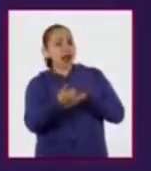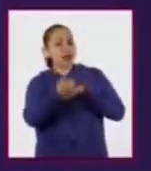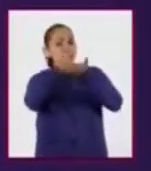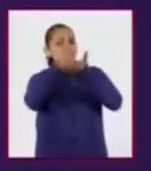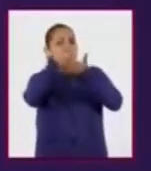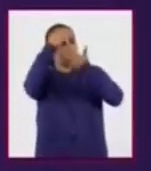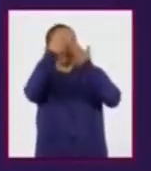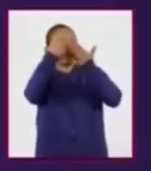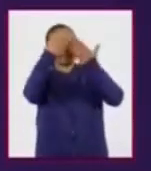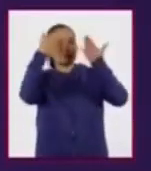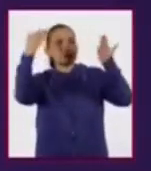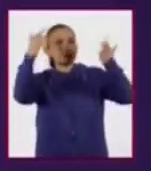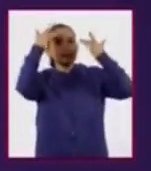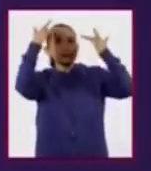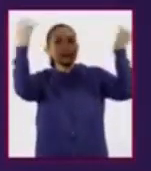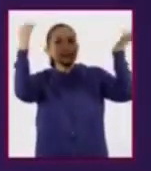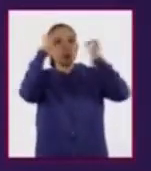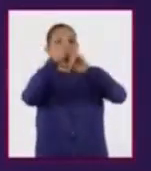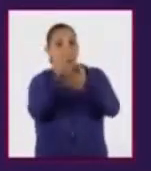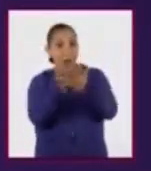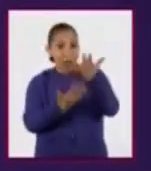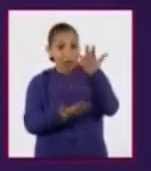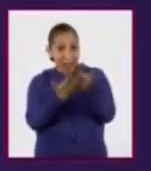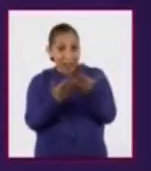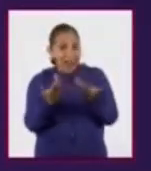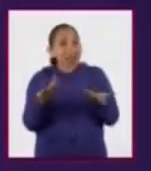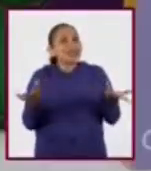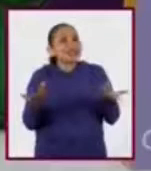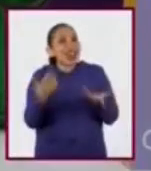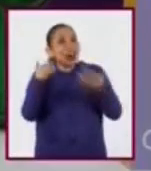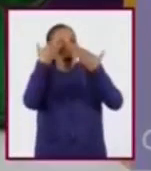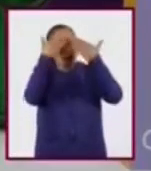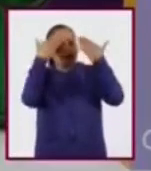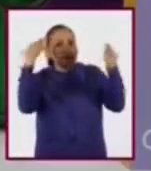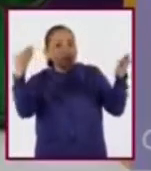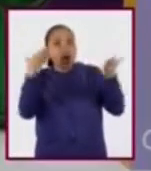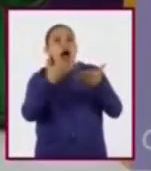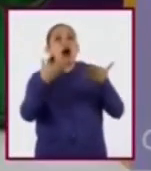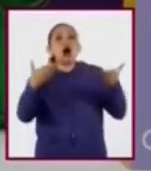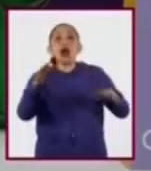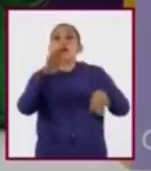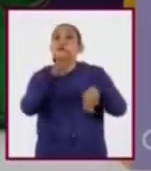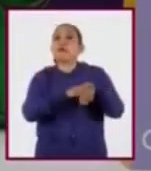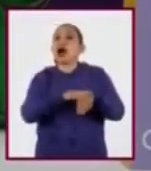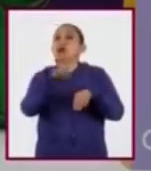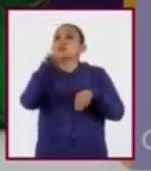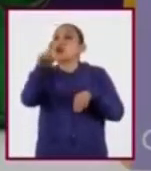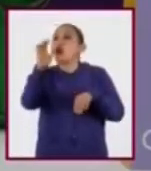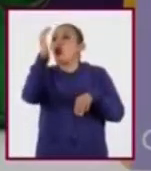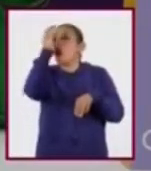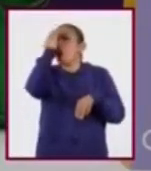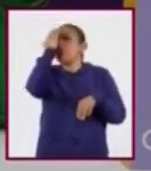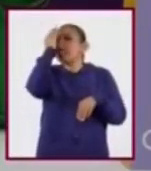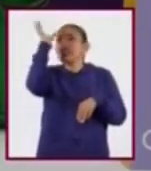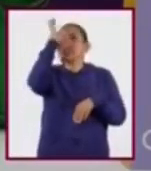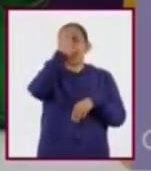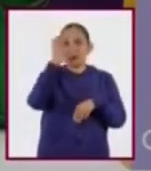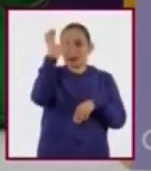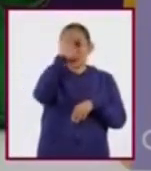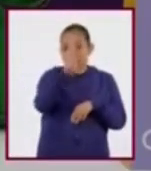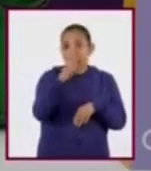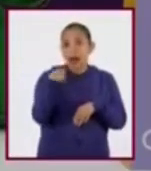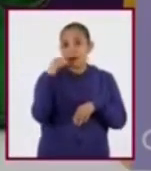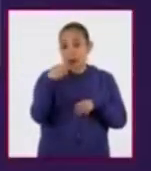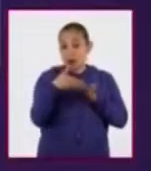rincones oscuros, así que manos a la obra, vamos a iluminar. Es momento de incrementar su conocimiento científico, ya que